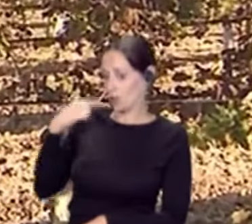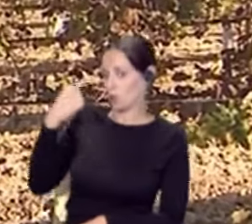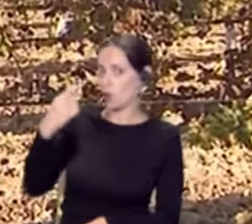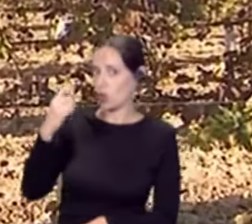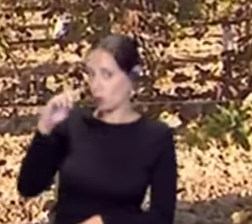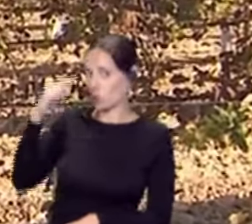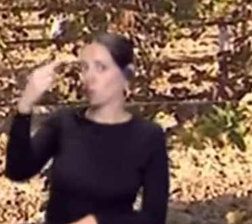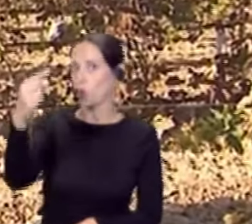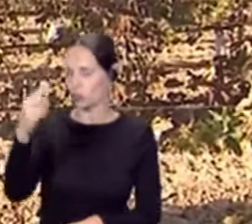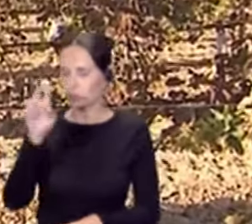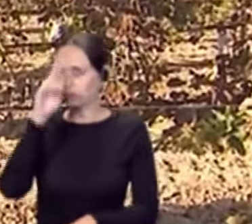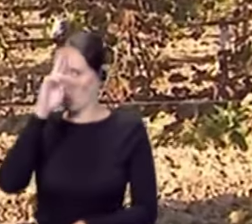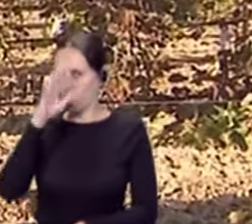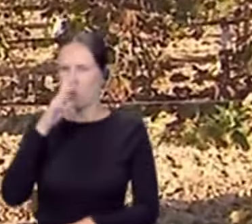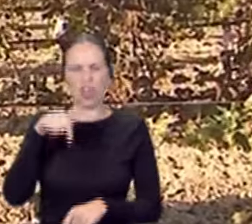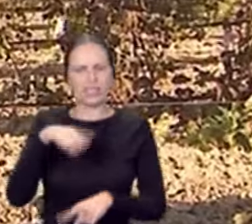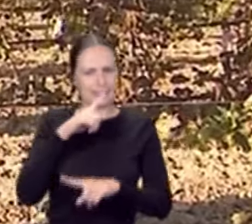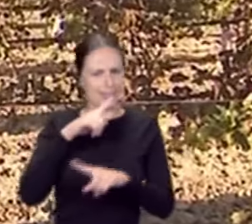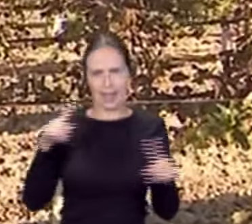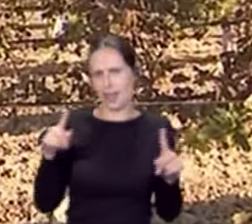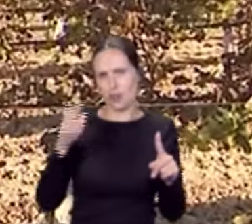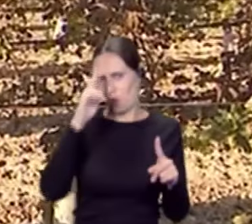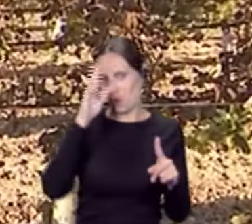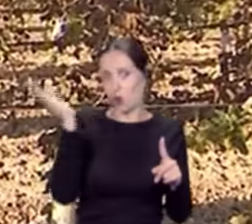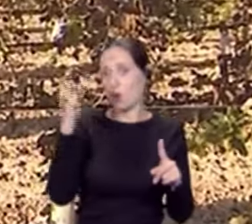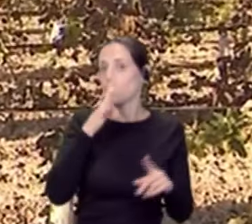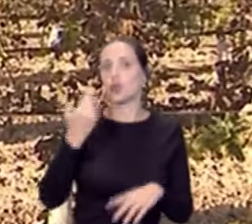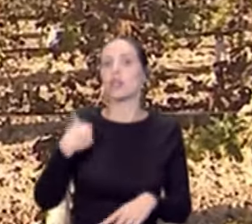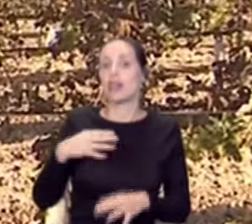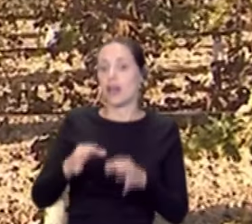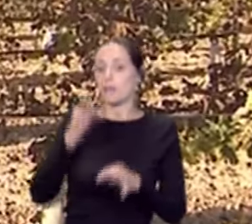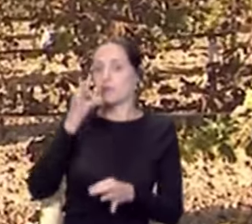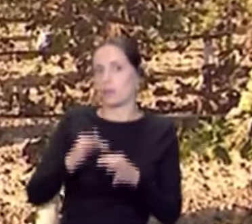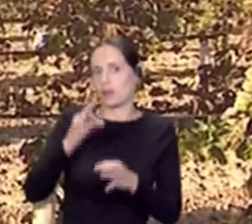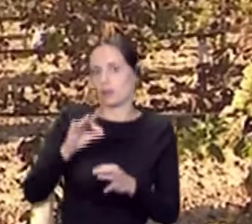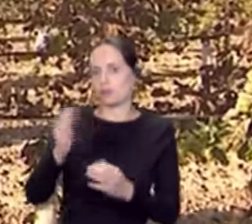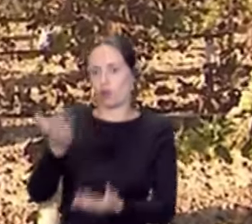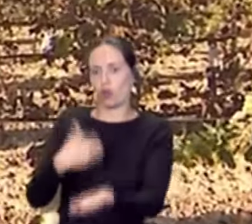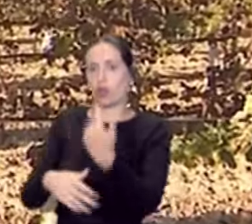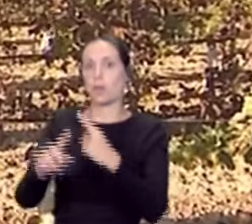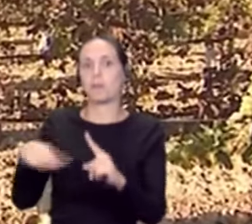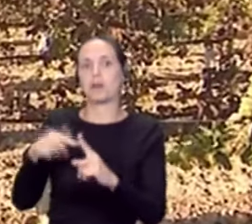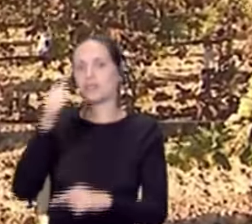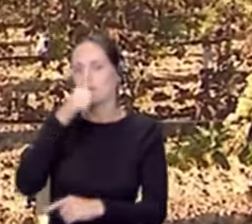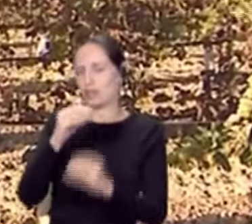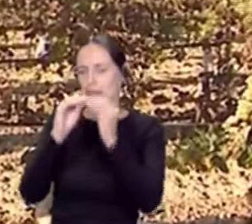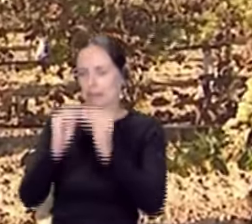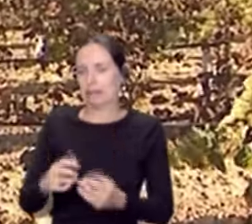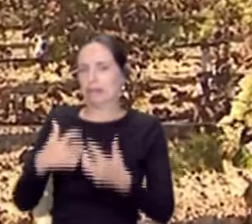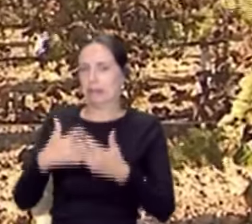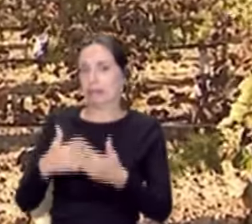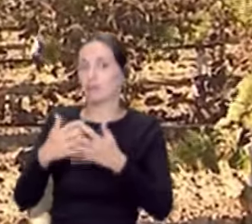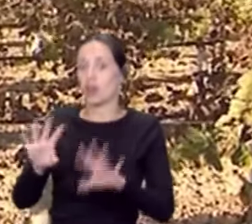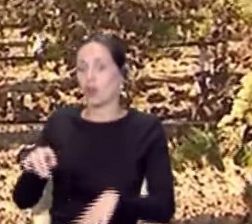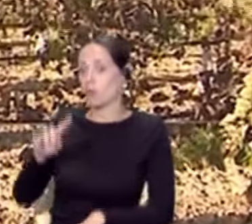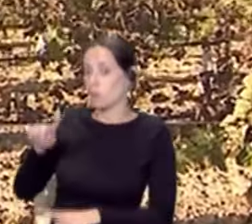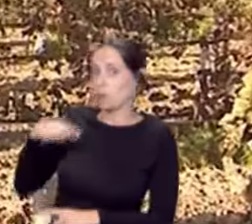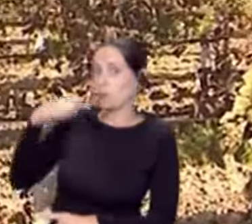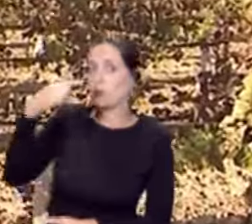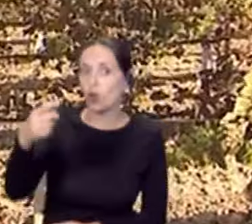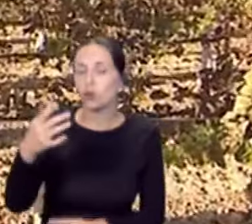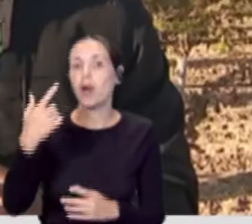ya la cosecha está recogida, ya está el vino ya en producción, sino las cosechas de los próximos años, a ver cómo viene con la falta de lluvia, con ese calor y también